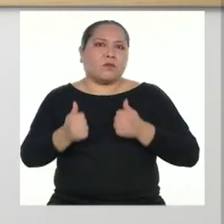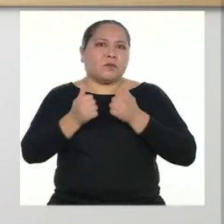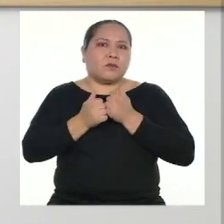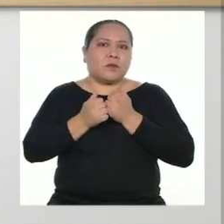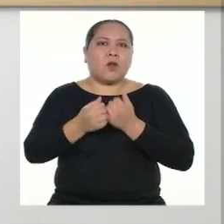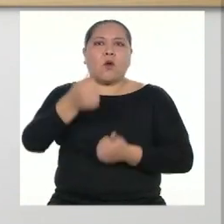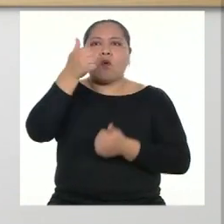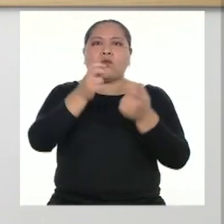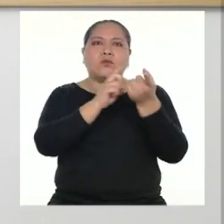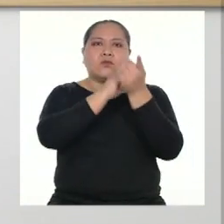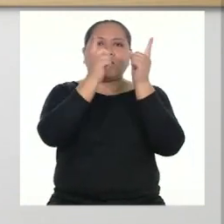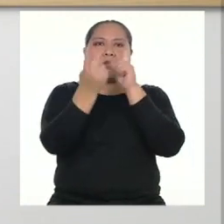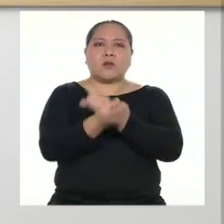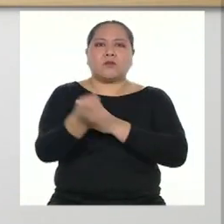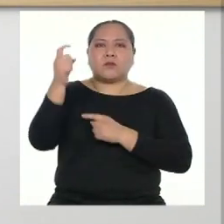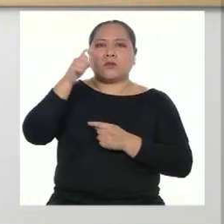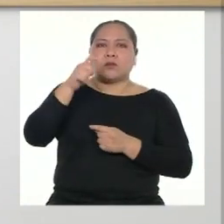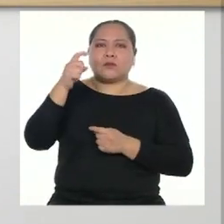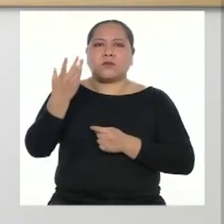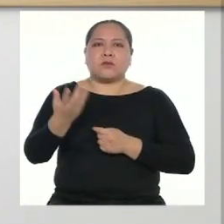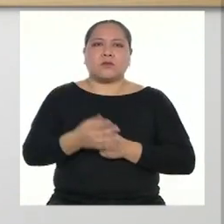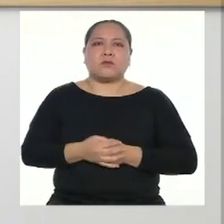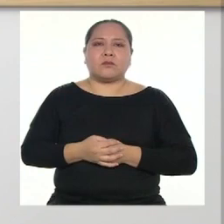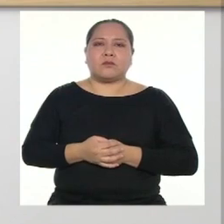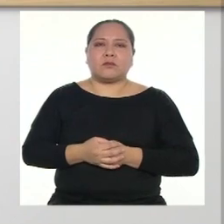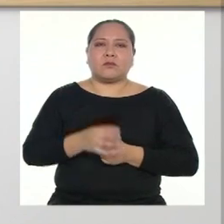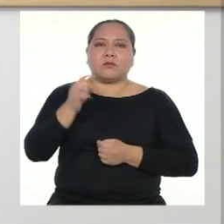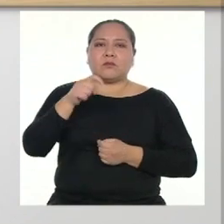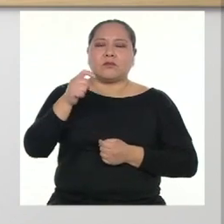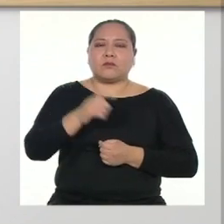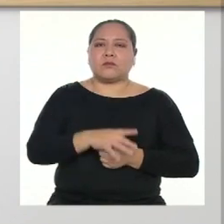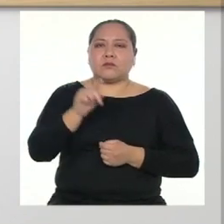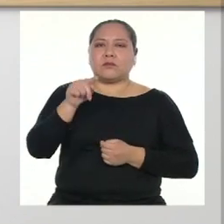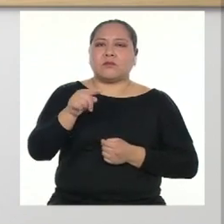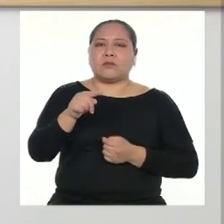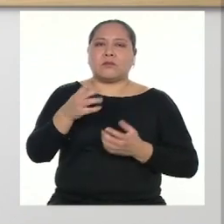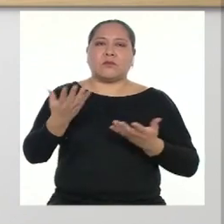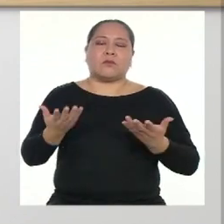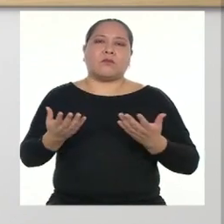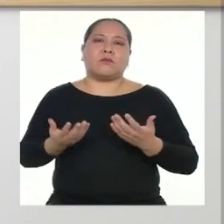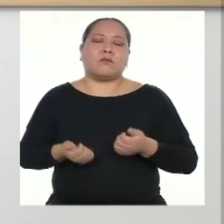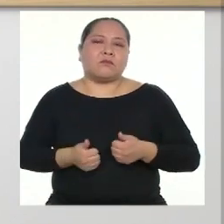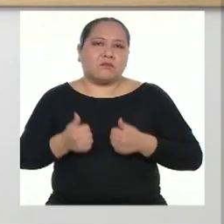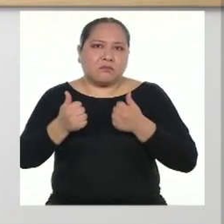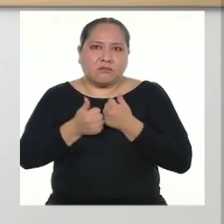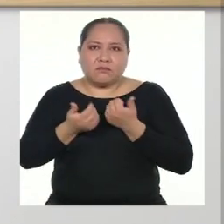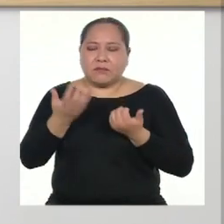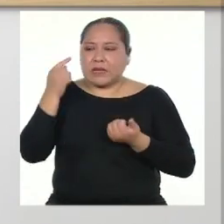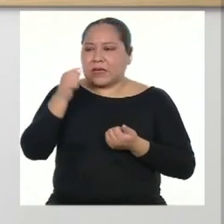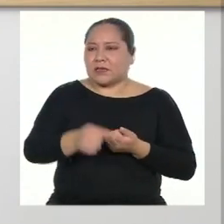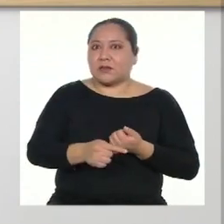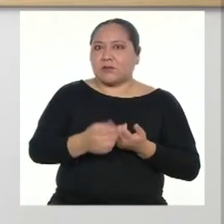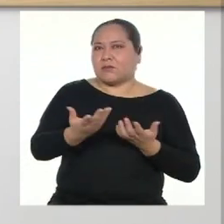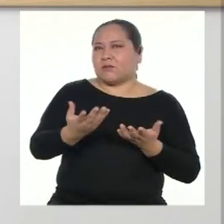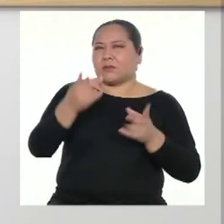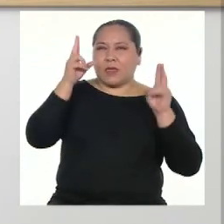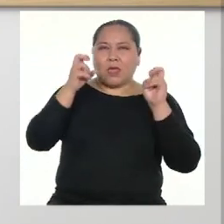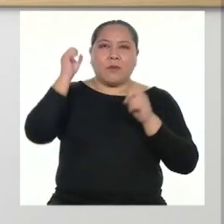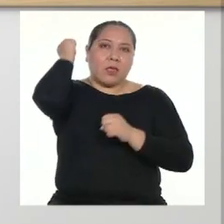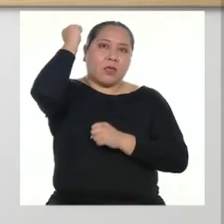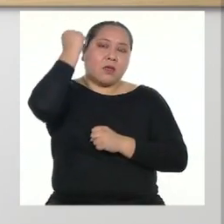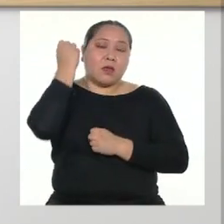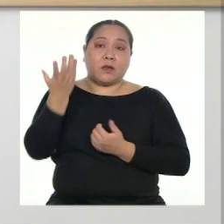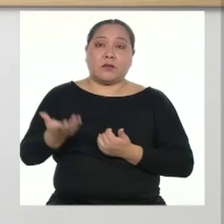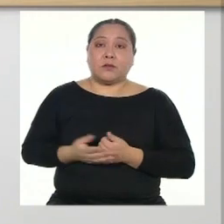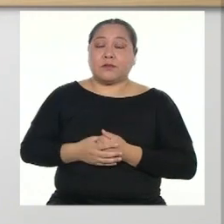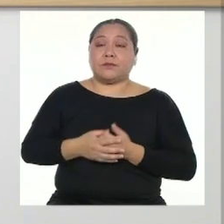qué cambios podemos hacer para mejorar nuestra situación en general. Es una cuestión de derechos. De